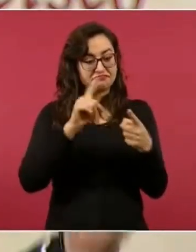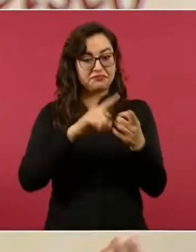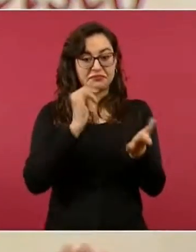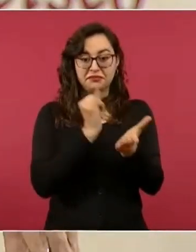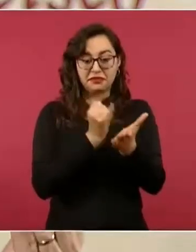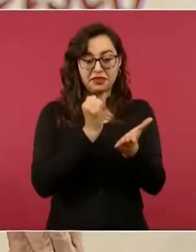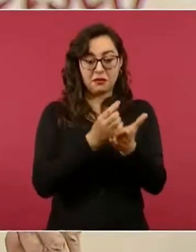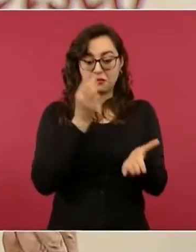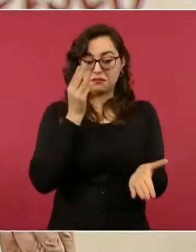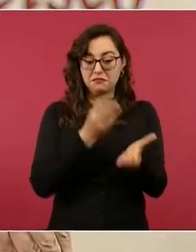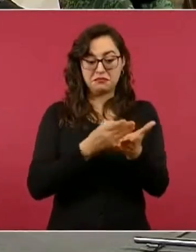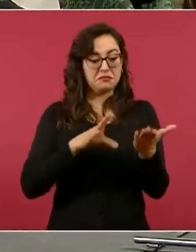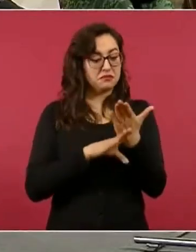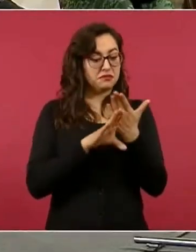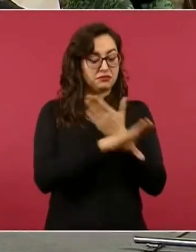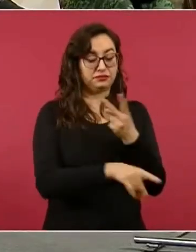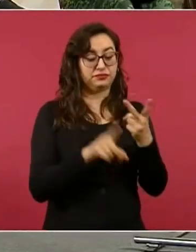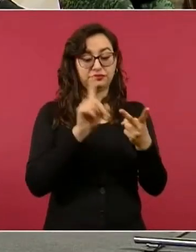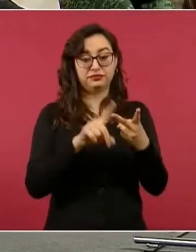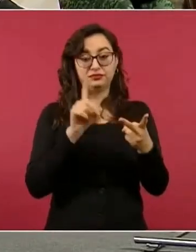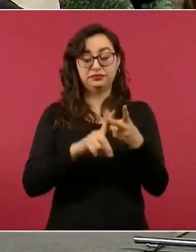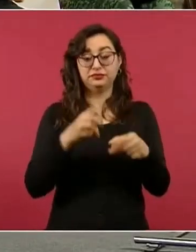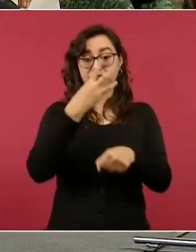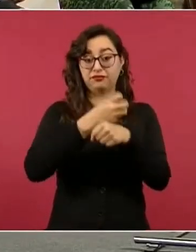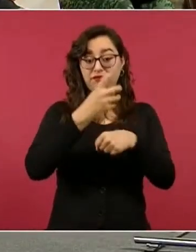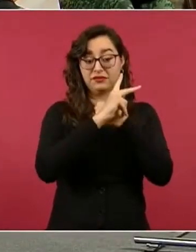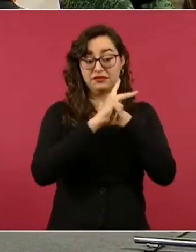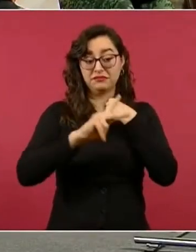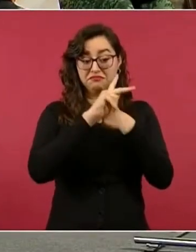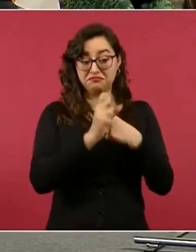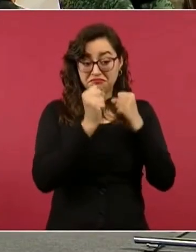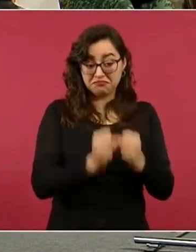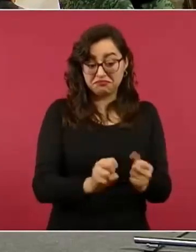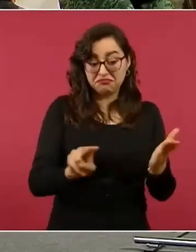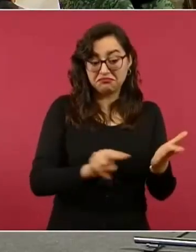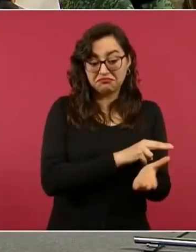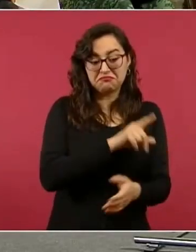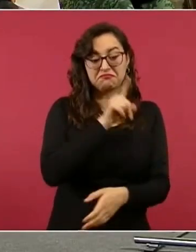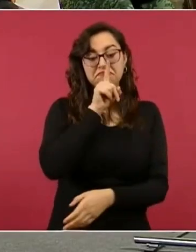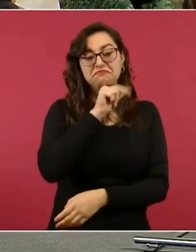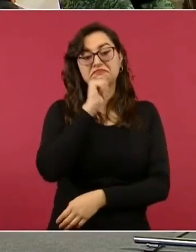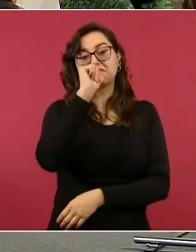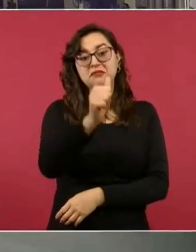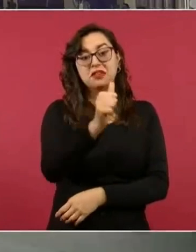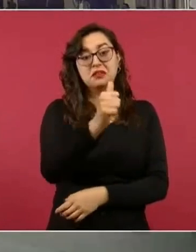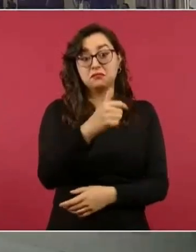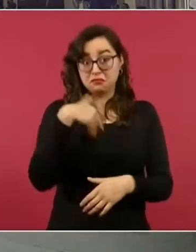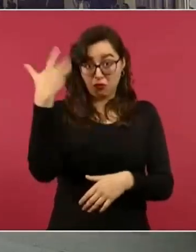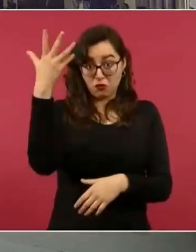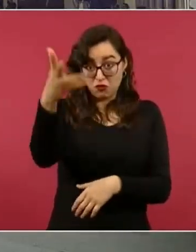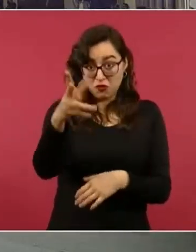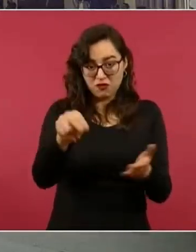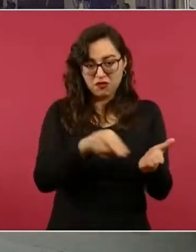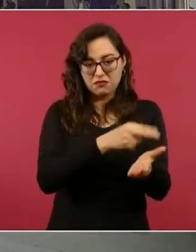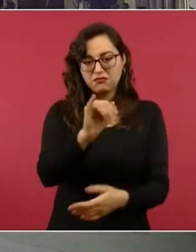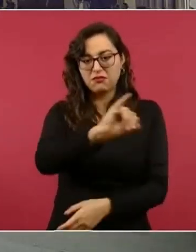lo firmará México nunca y hoy tenemos el respeto en Estados Unidos en todo el mundo Gracias gracias